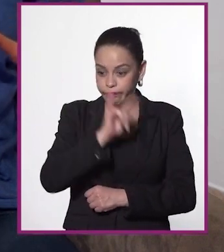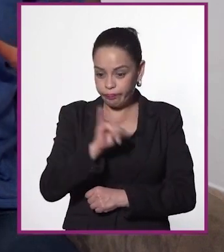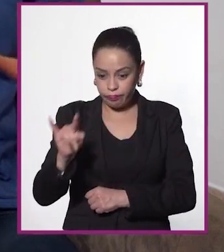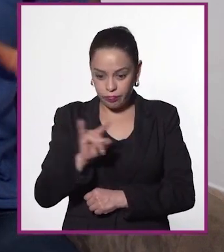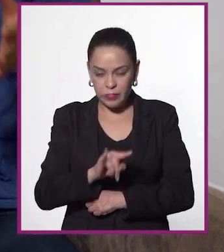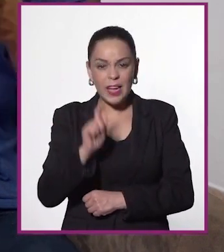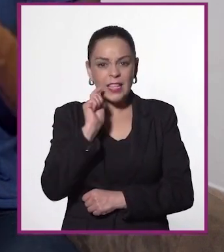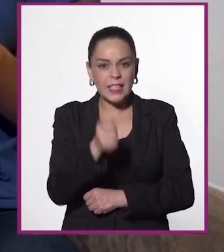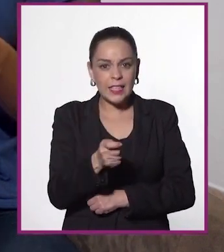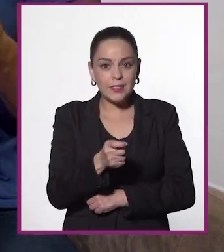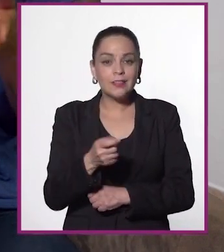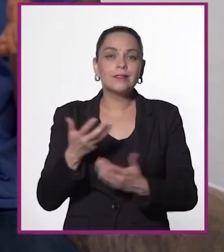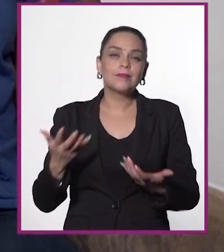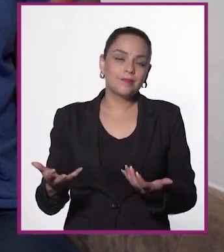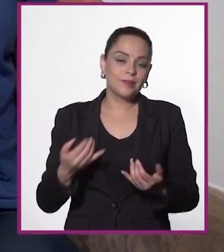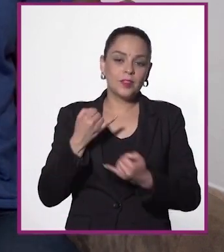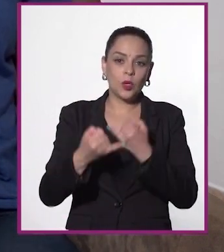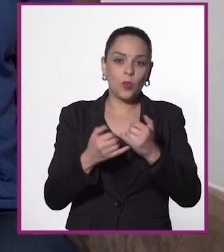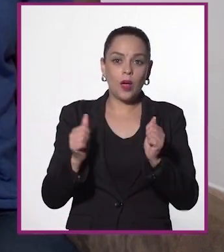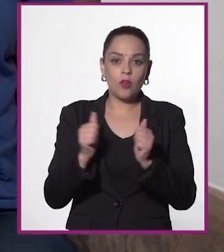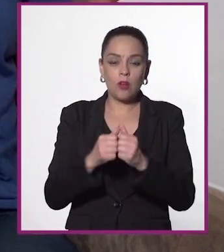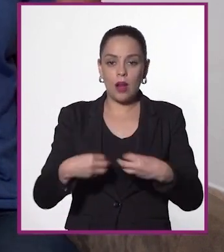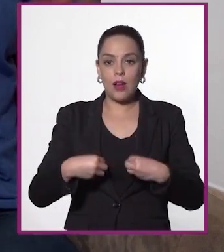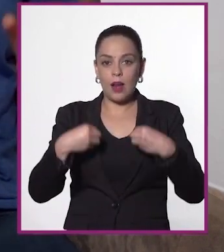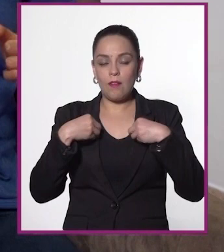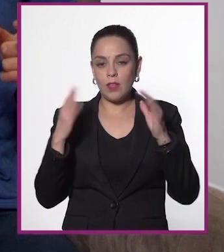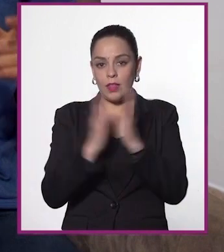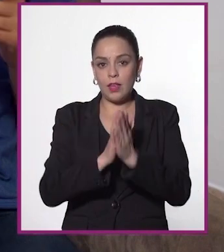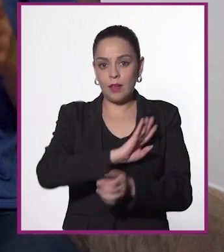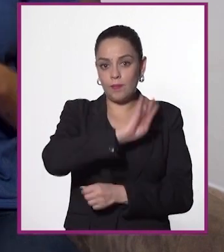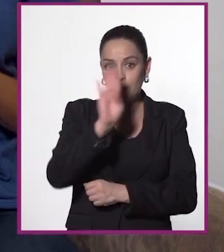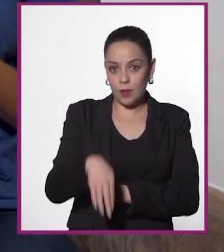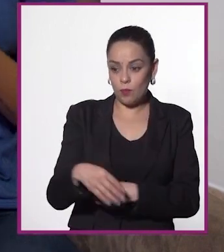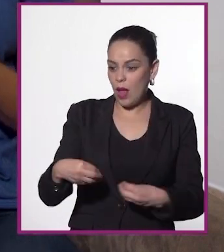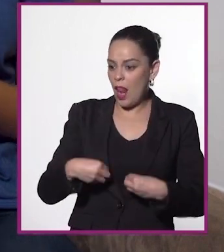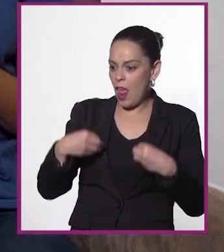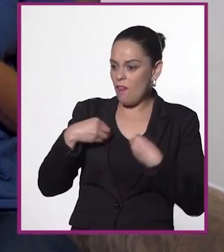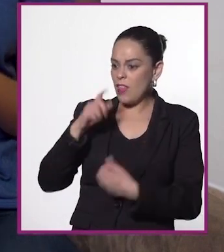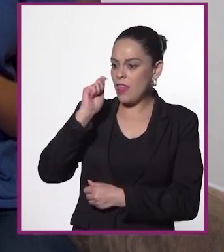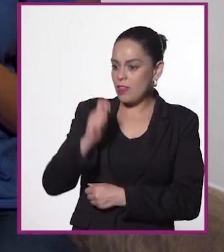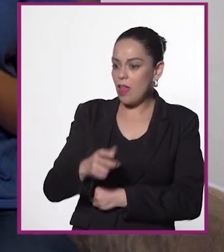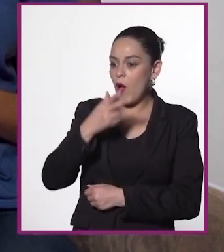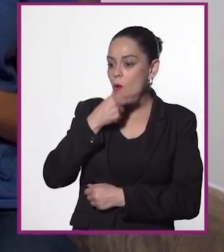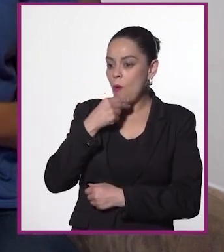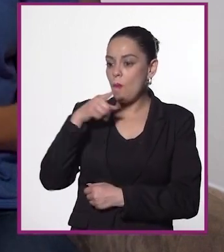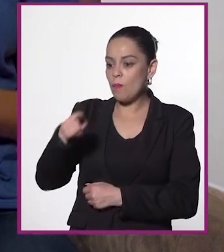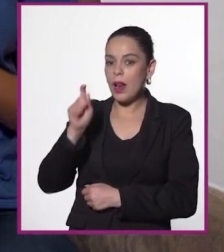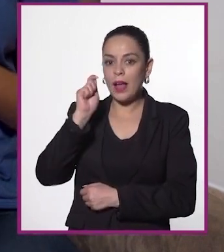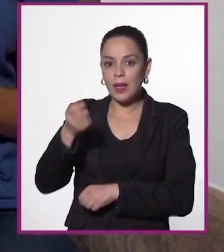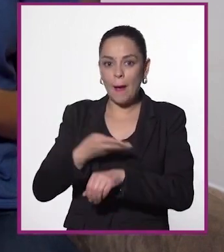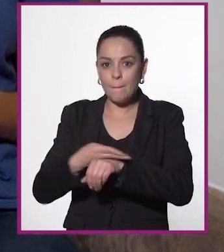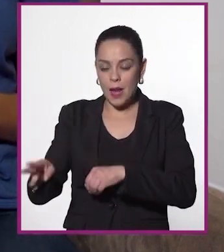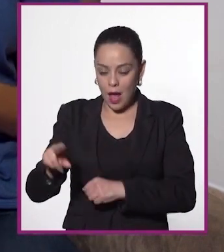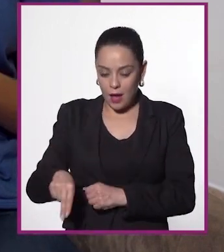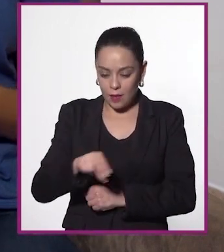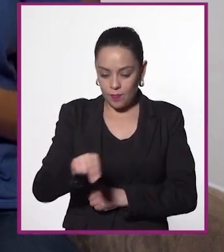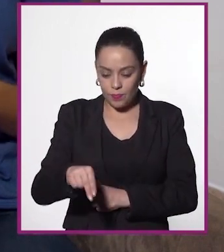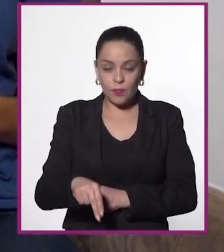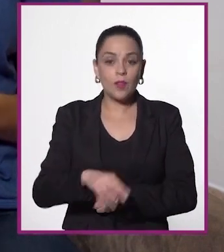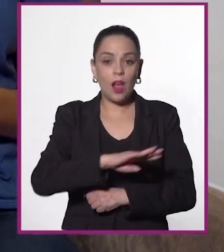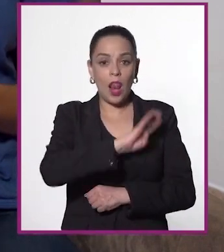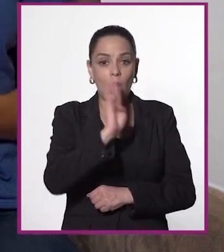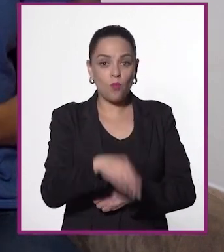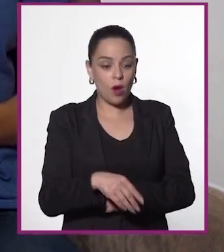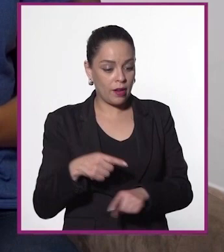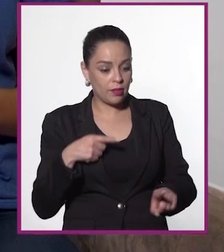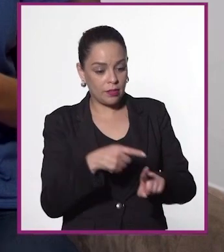nada menos que el juego entre la vida y la muerte. La vida representada por el caballero de las piezas blancas y la muerte